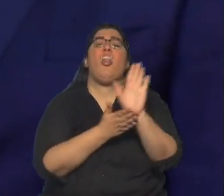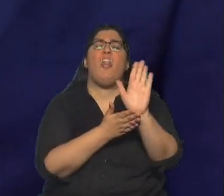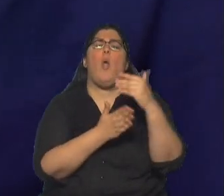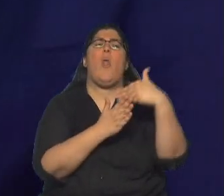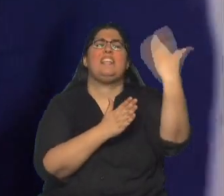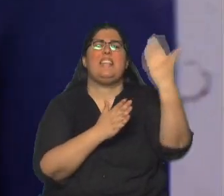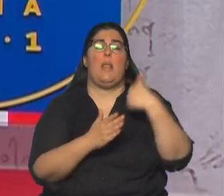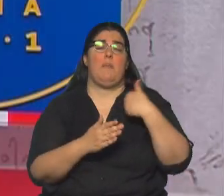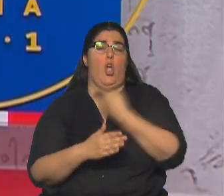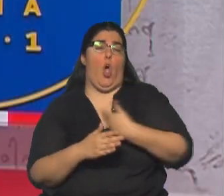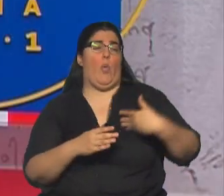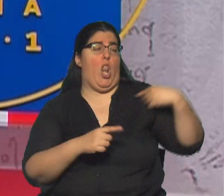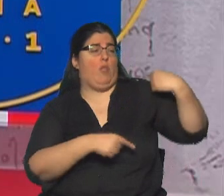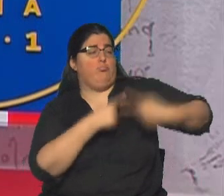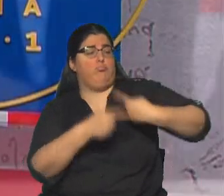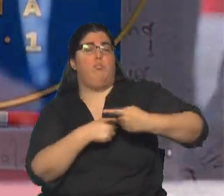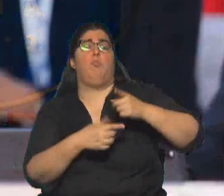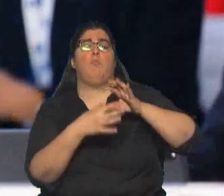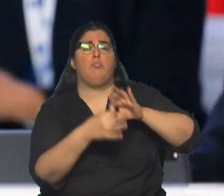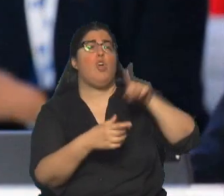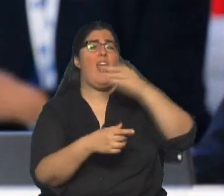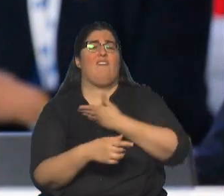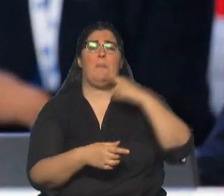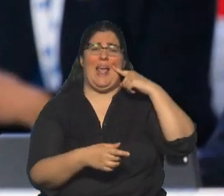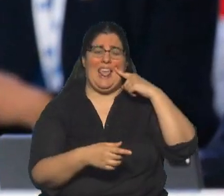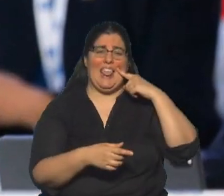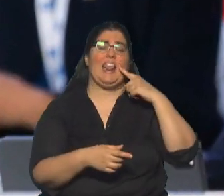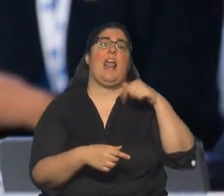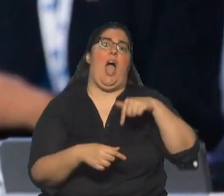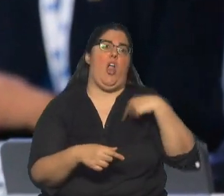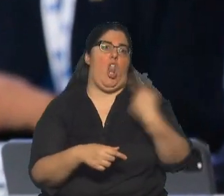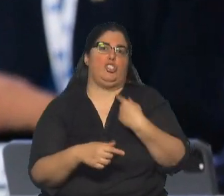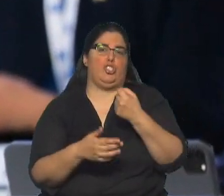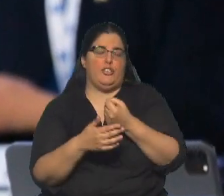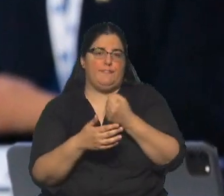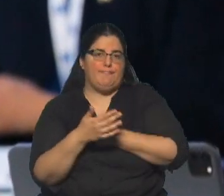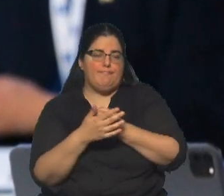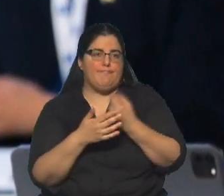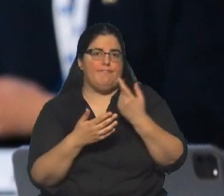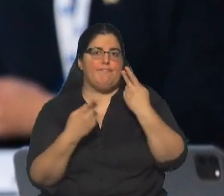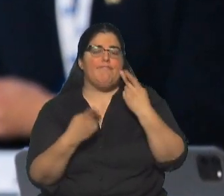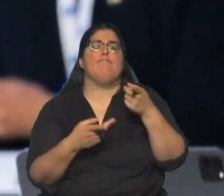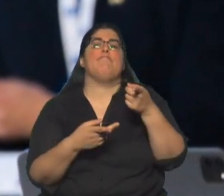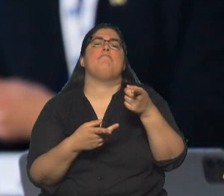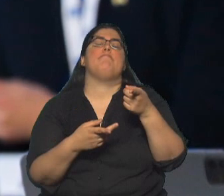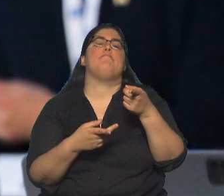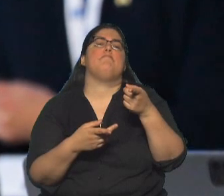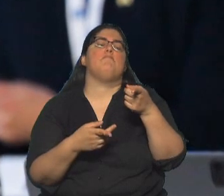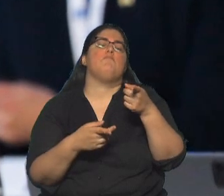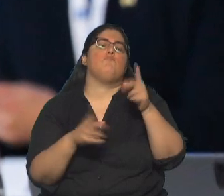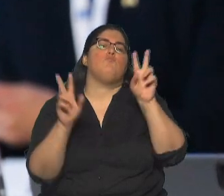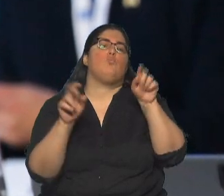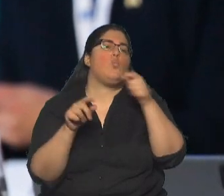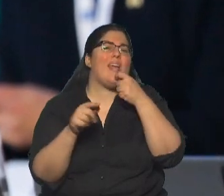heredó con el fondo monetario internacional y que hoy estamos afrontando es un claro ejemplo de lo que está mal